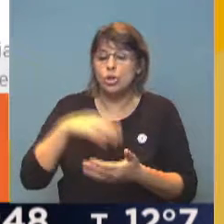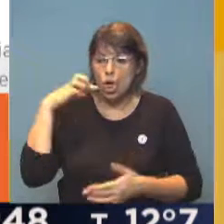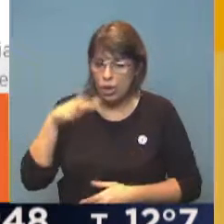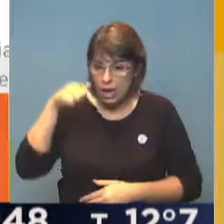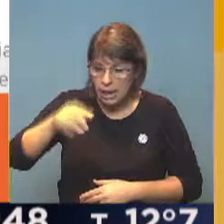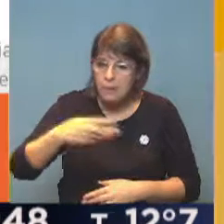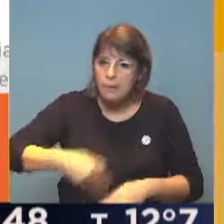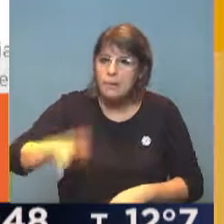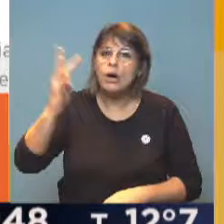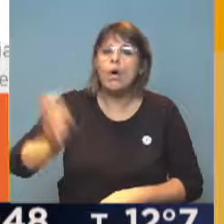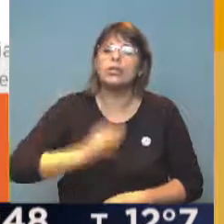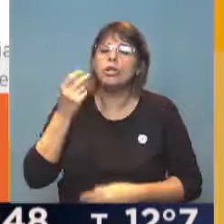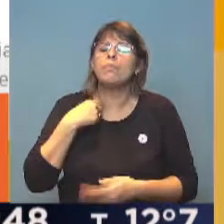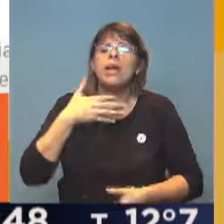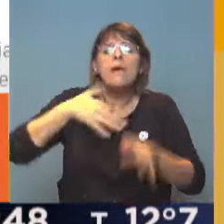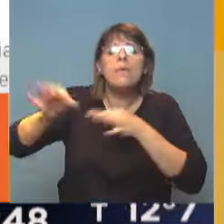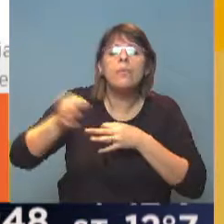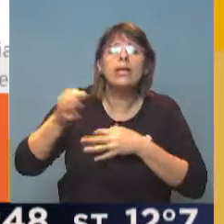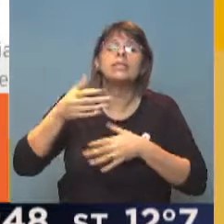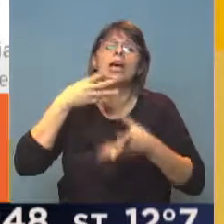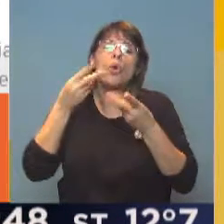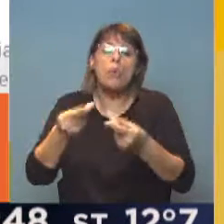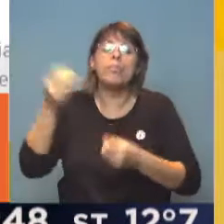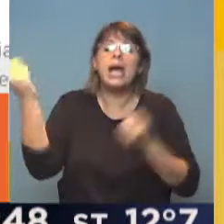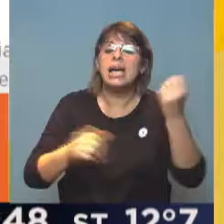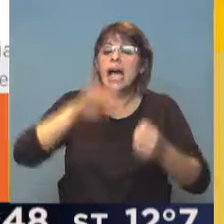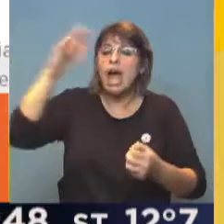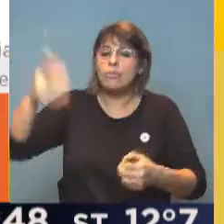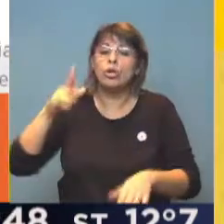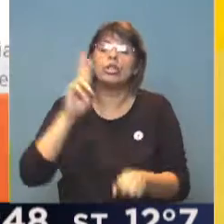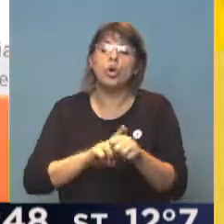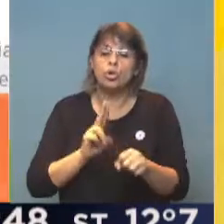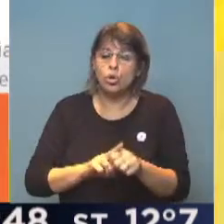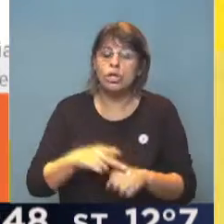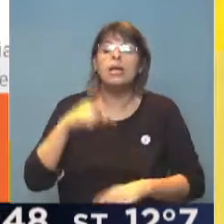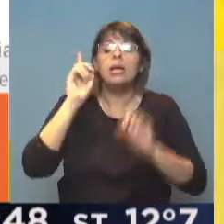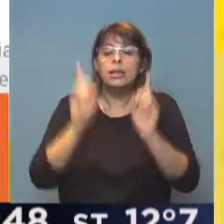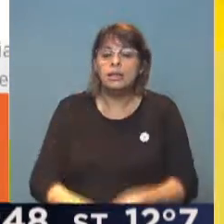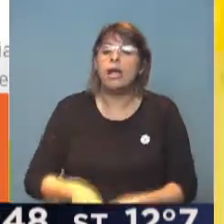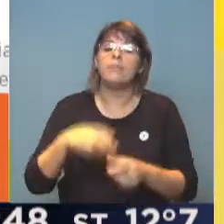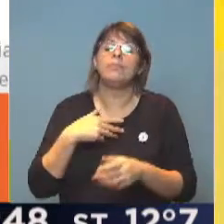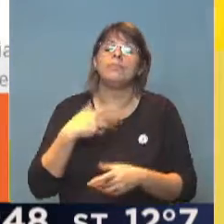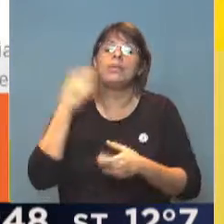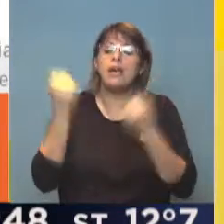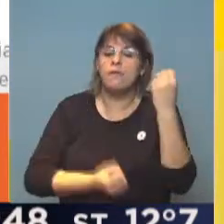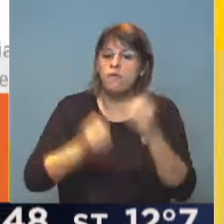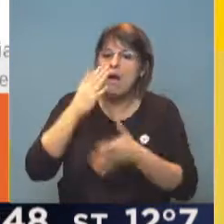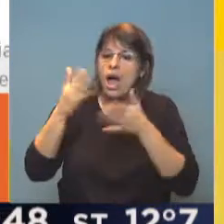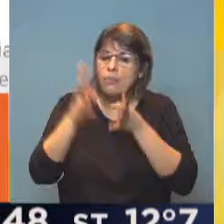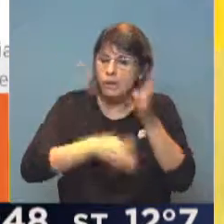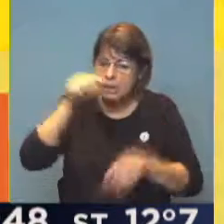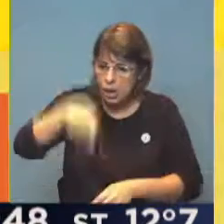para desarrollar su red de comercialización de camiones livianos del grupo Toyota. Además, habrá una línea de unidades de fabricación